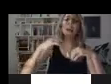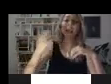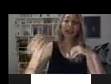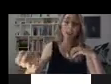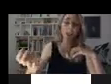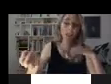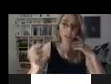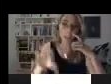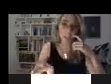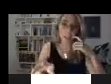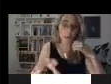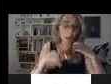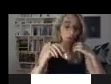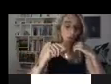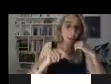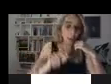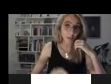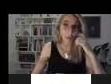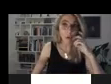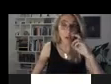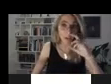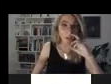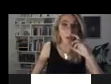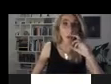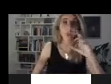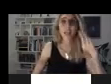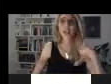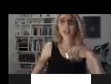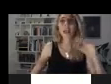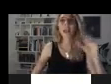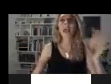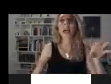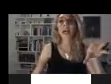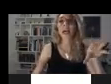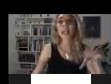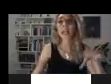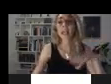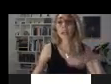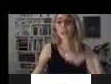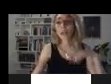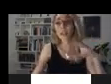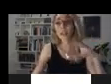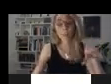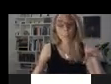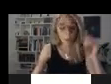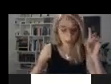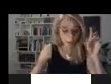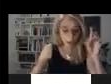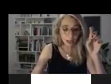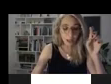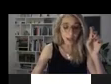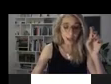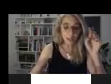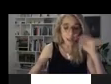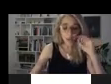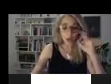City, que en ese momento participó el gobierno de la Ciudad de Buenos Aires. Acá hay un